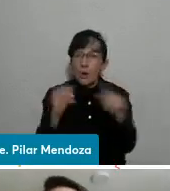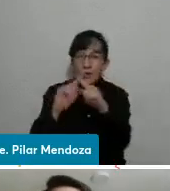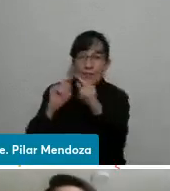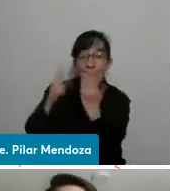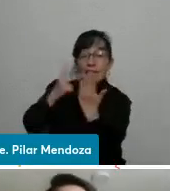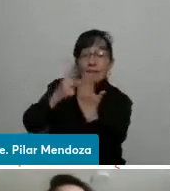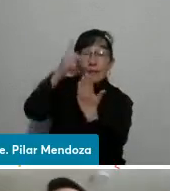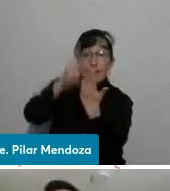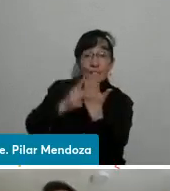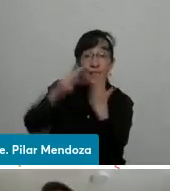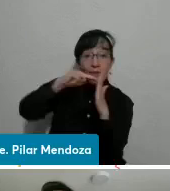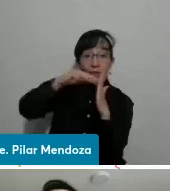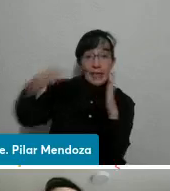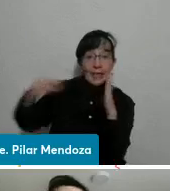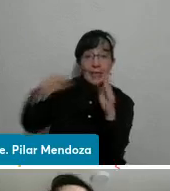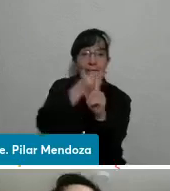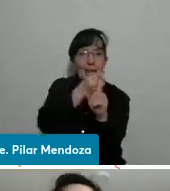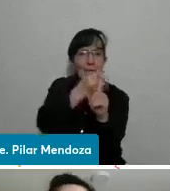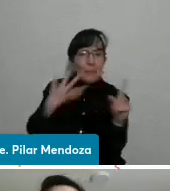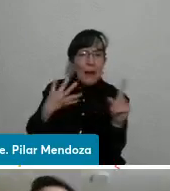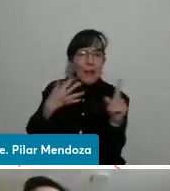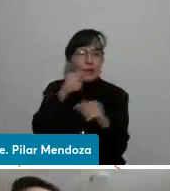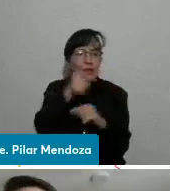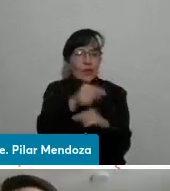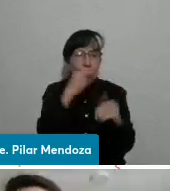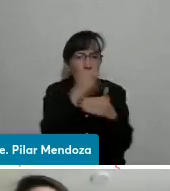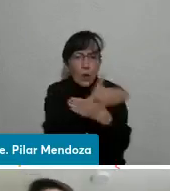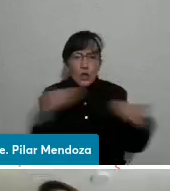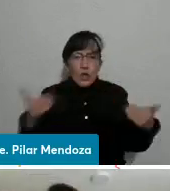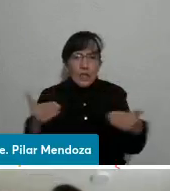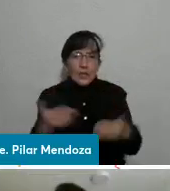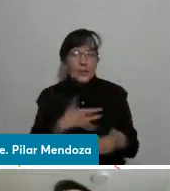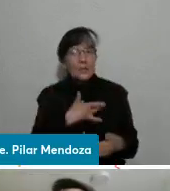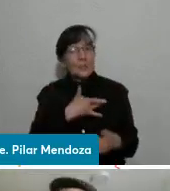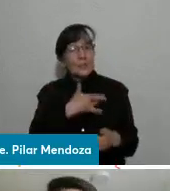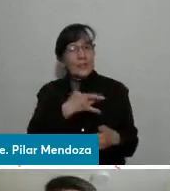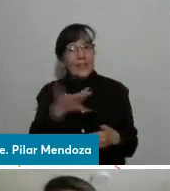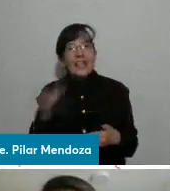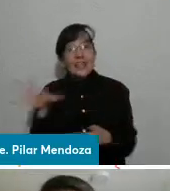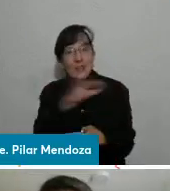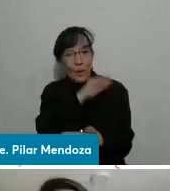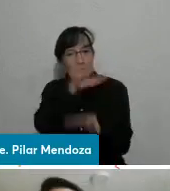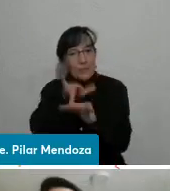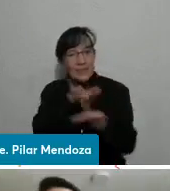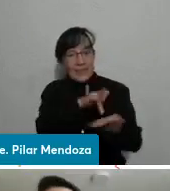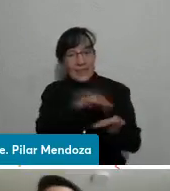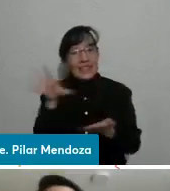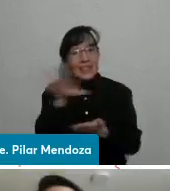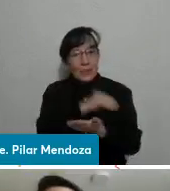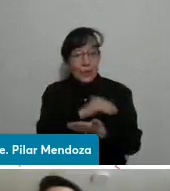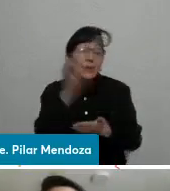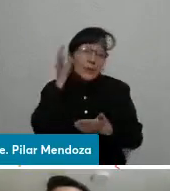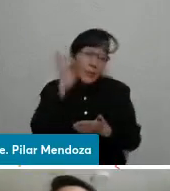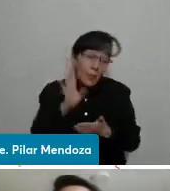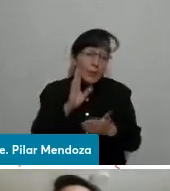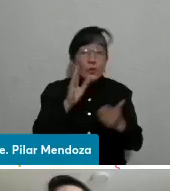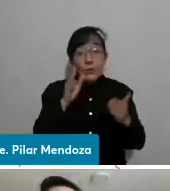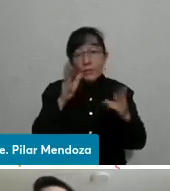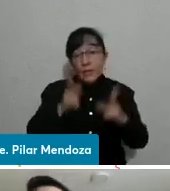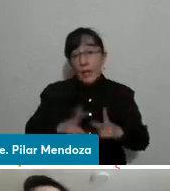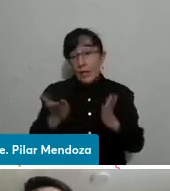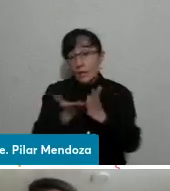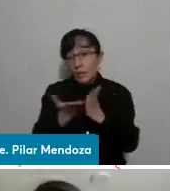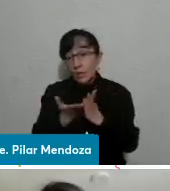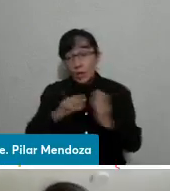proyectos tecnológicos en esa motivación y participación de todos los estudiantes, incluidos estudiantes con